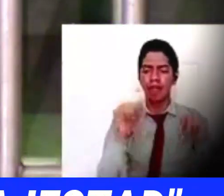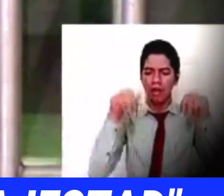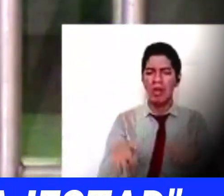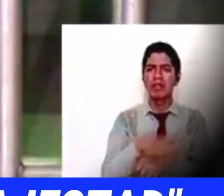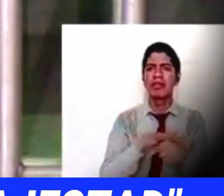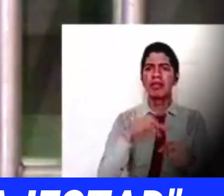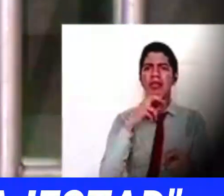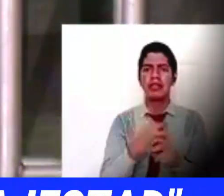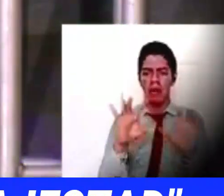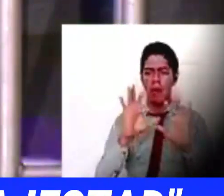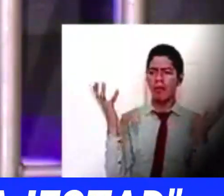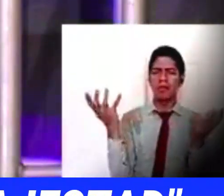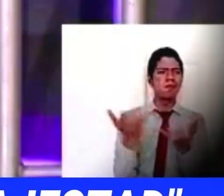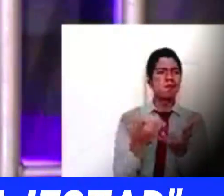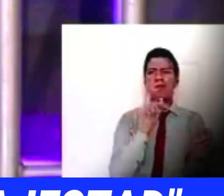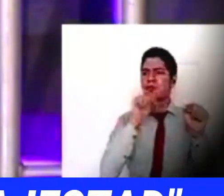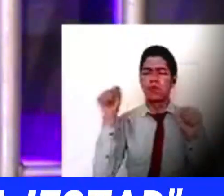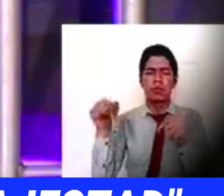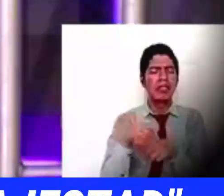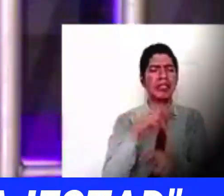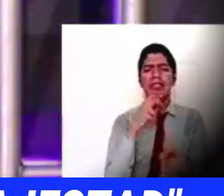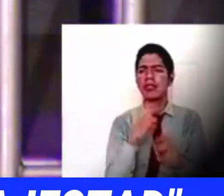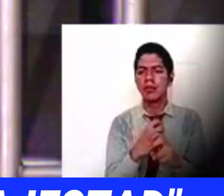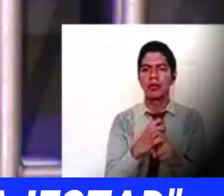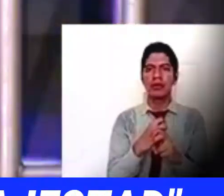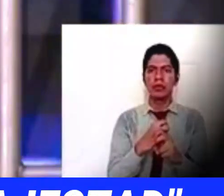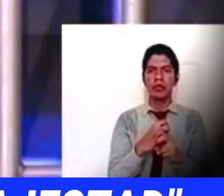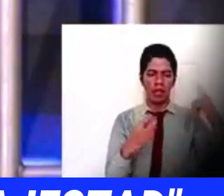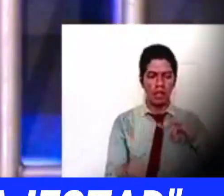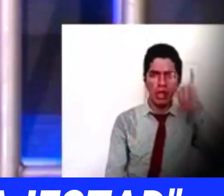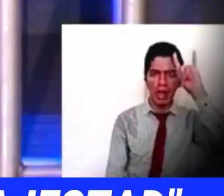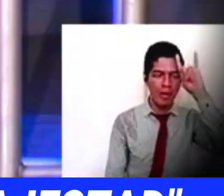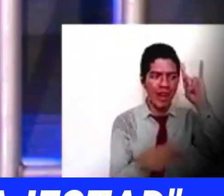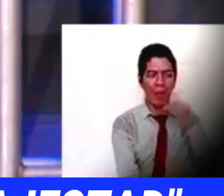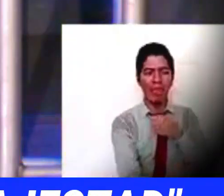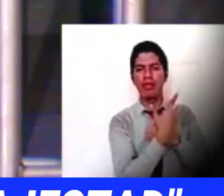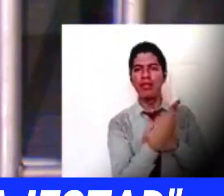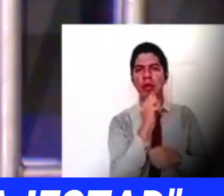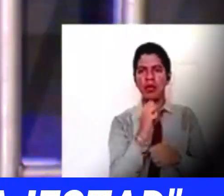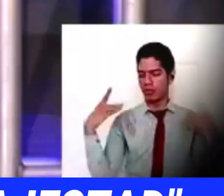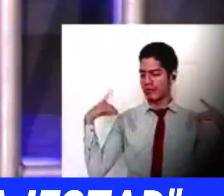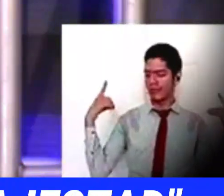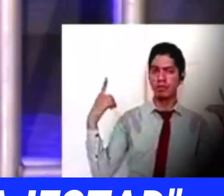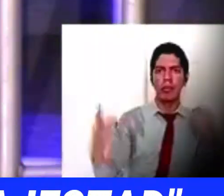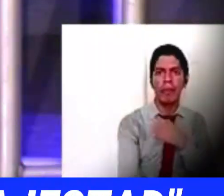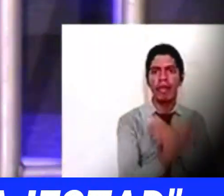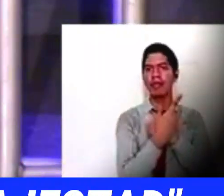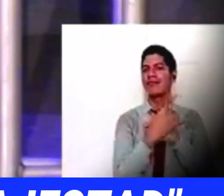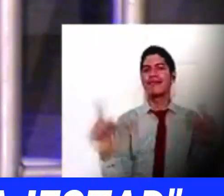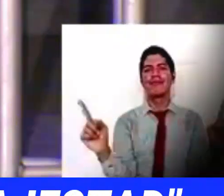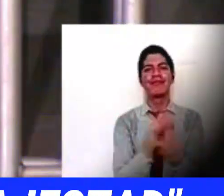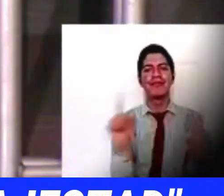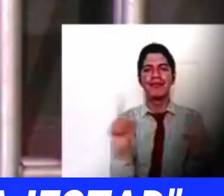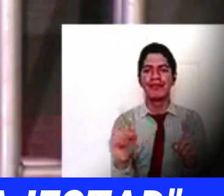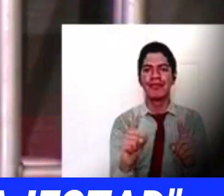la carrera no nos la puede ganar el diablo, la carrera no nos la puede ganar los demonios, la carrera no nos la pueden ganar los malos pensamientos que nos